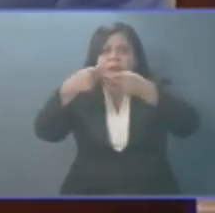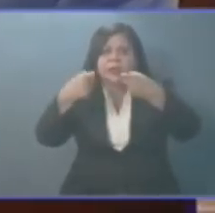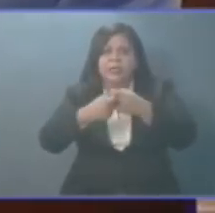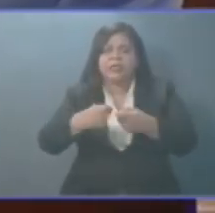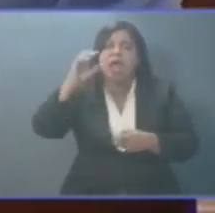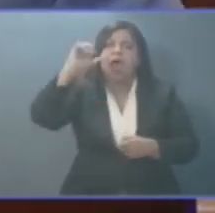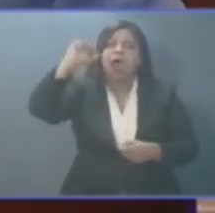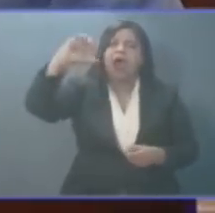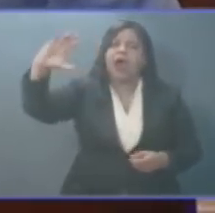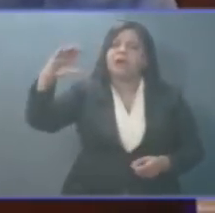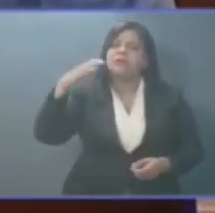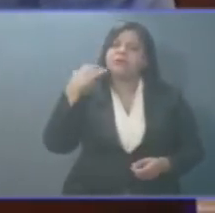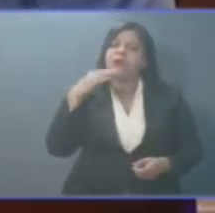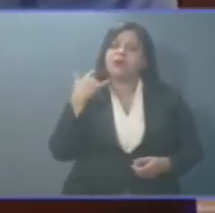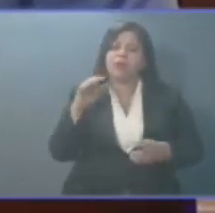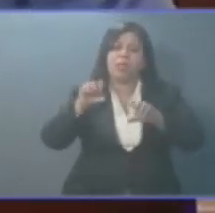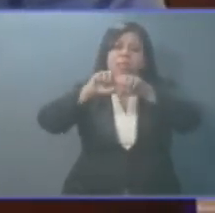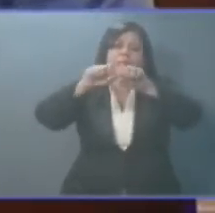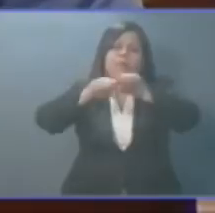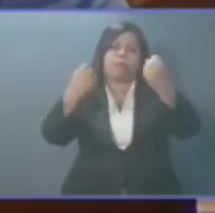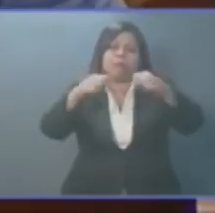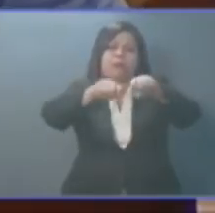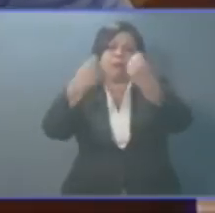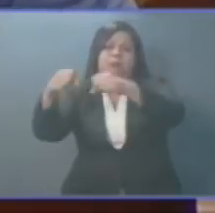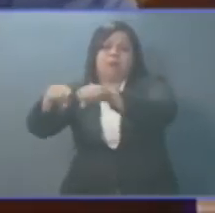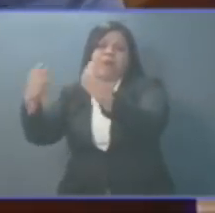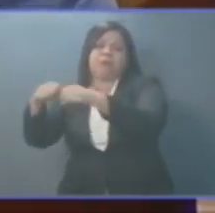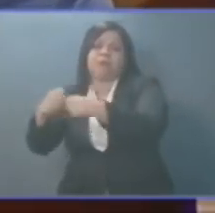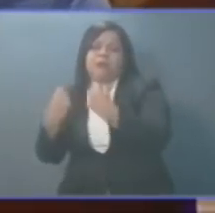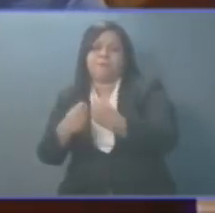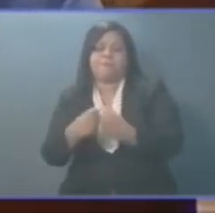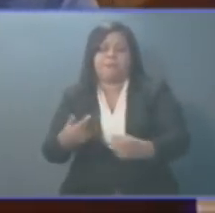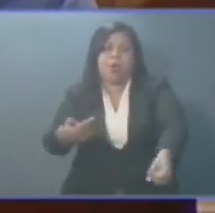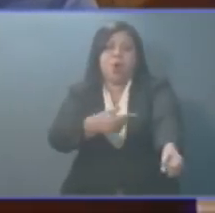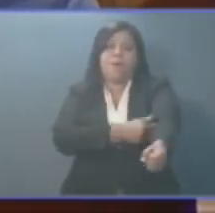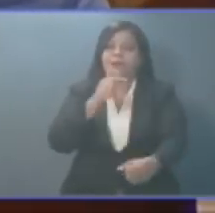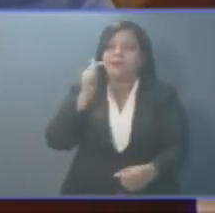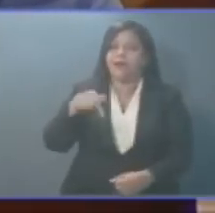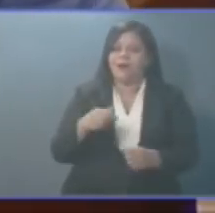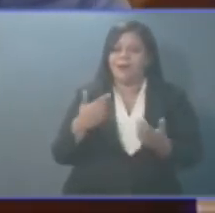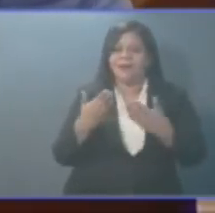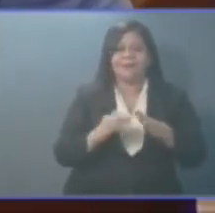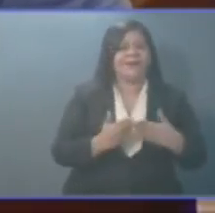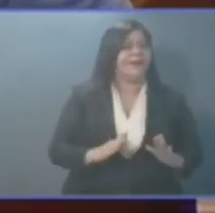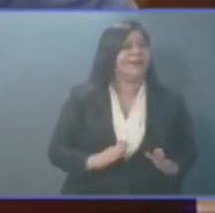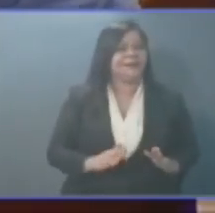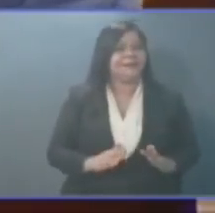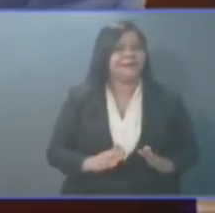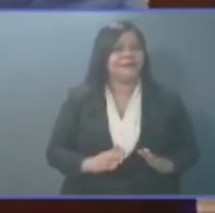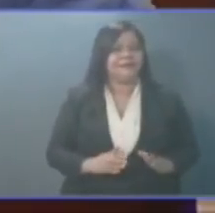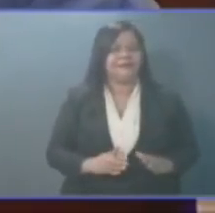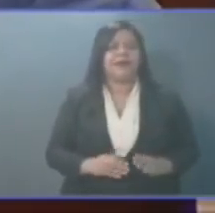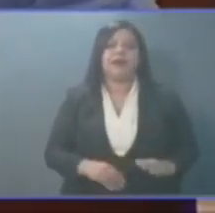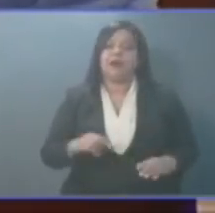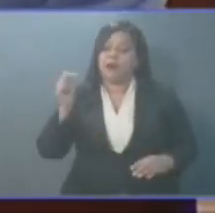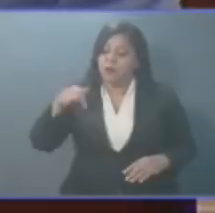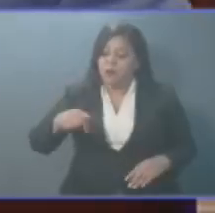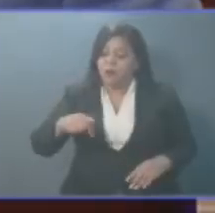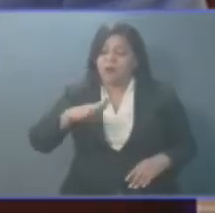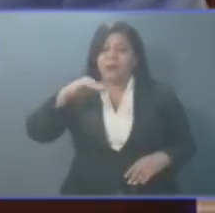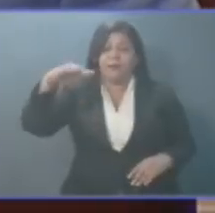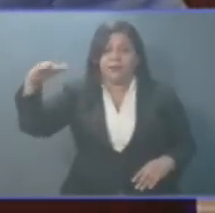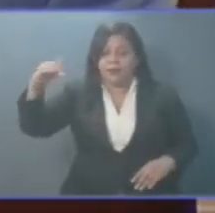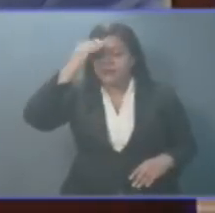aires acondicionados, entre otros. Pero el rostro de nuestros hospitales hoy es otro. Actualmente nuestro